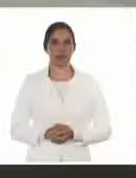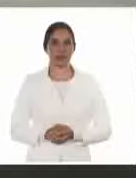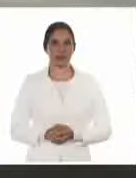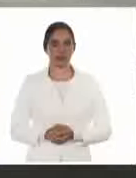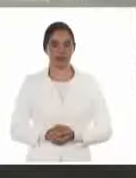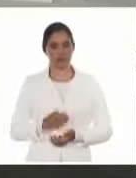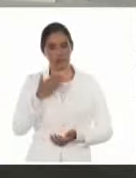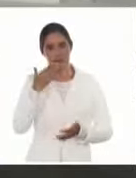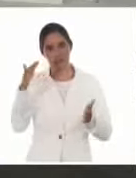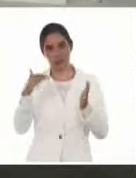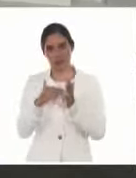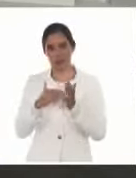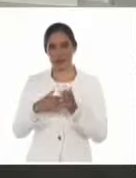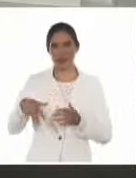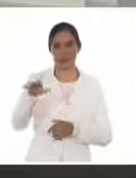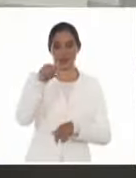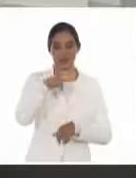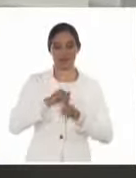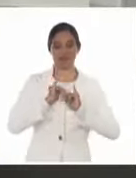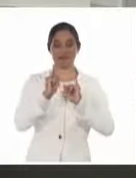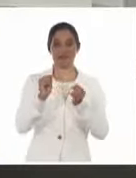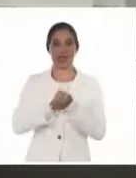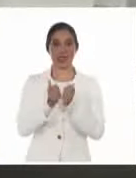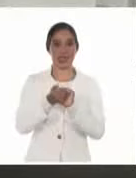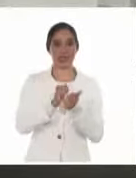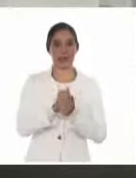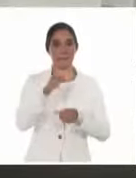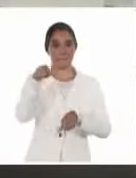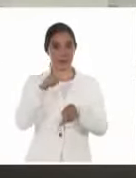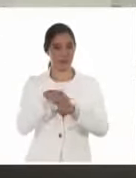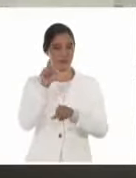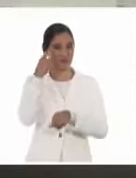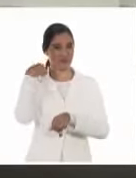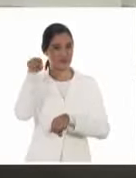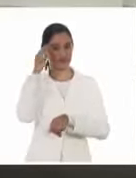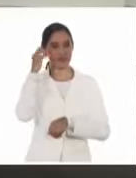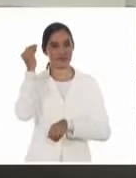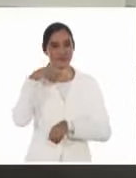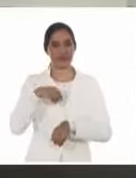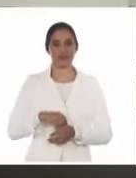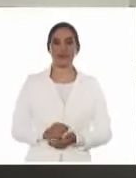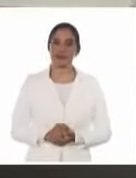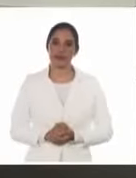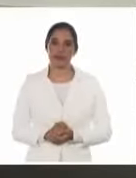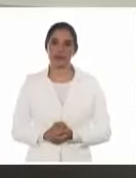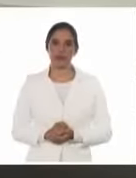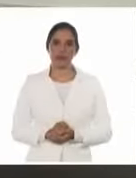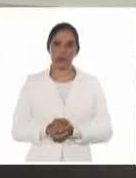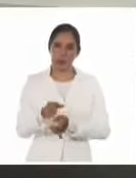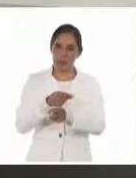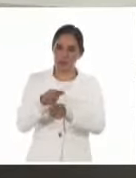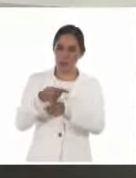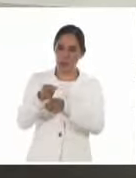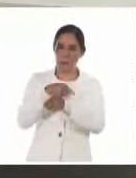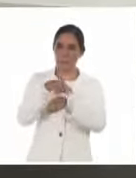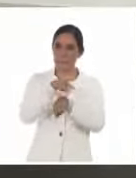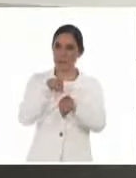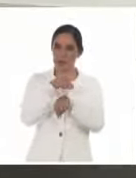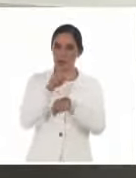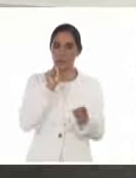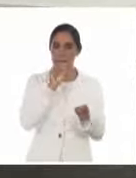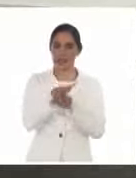Muy buenas tardes, ya estamos con los deportes a esta hora. Bueno, pues dentro de apenas unos minutos estará comenzando el